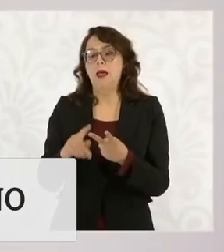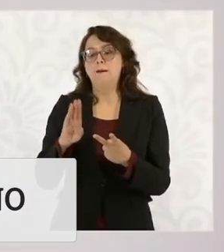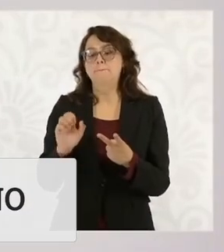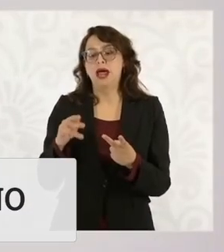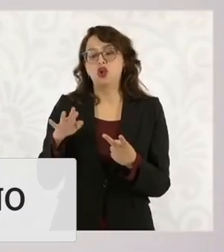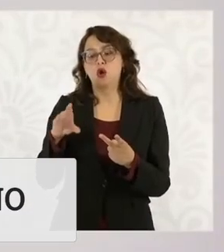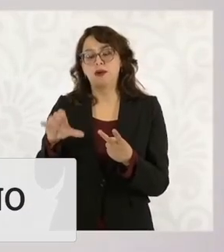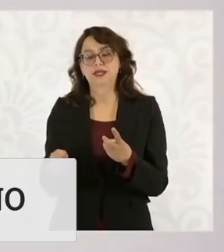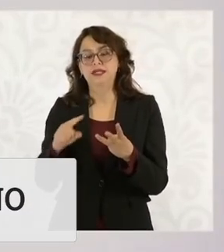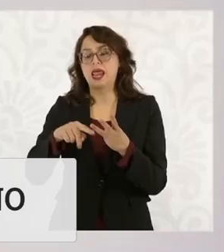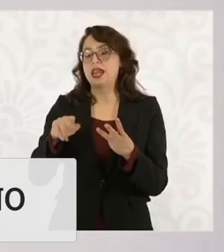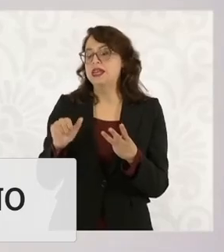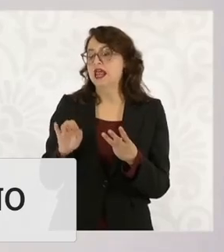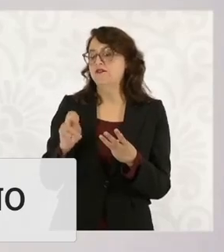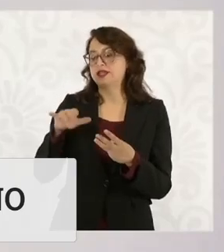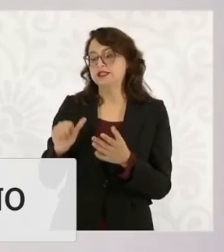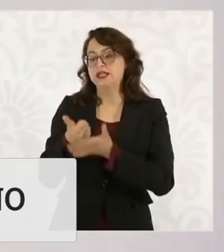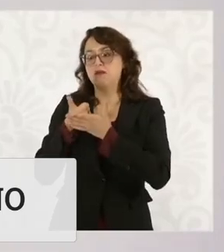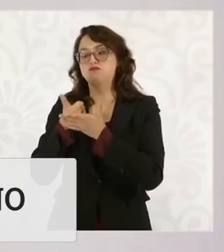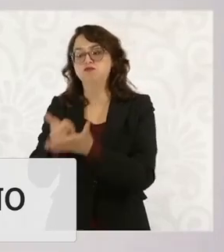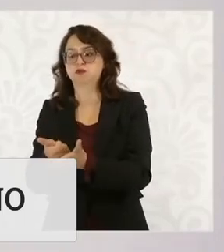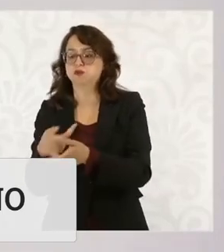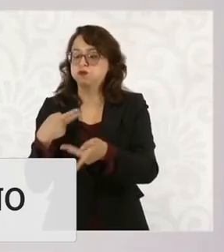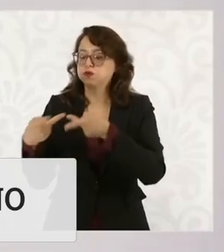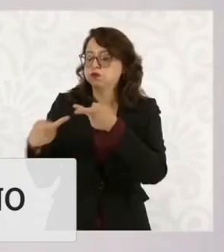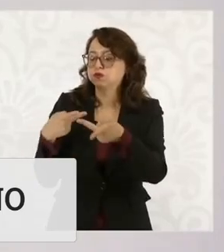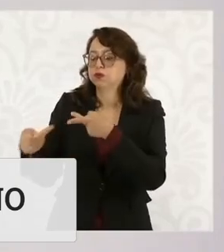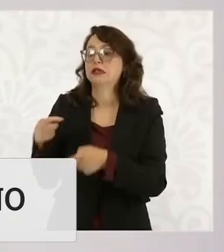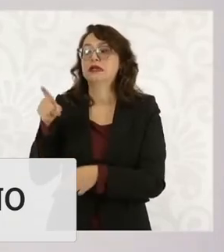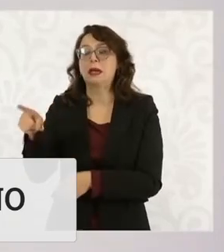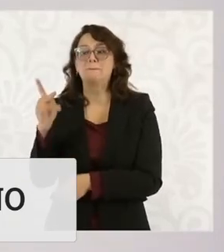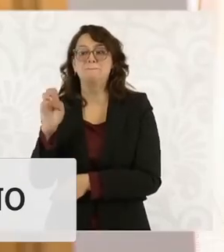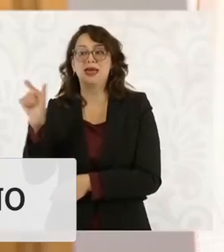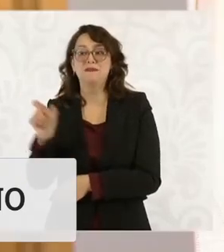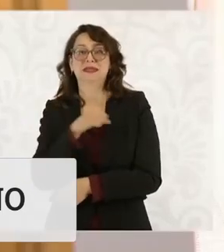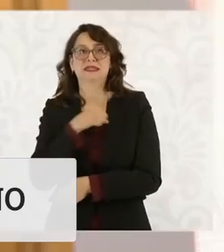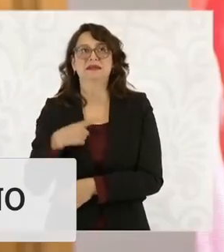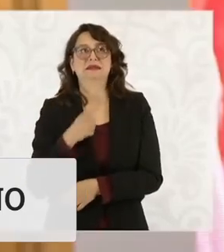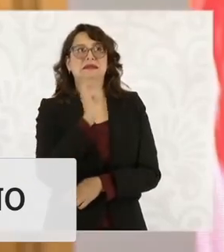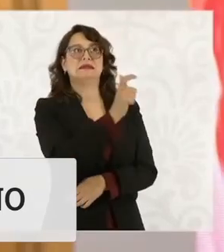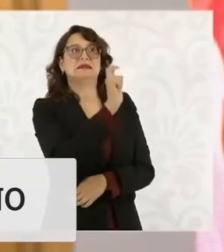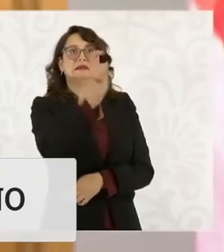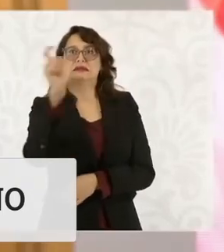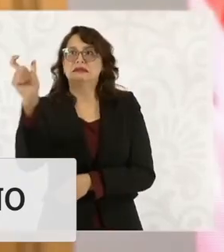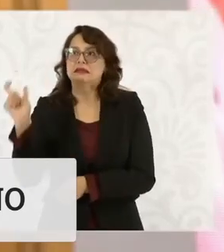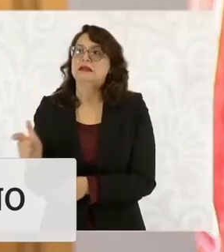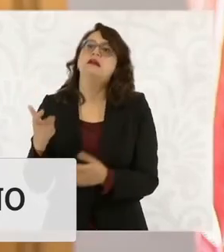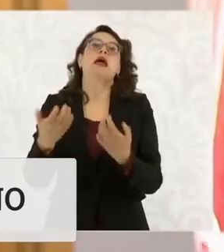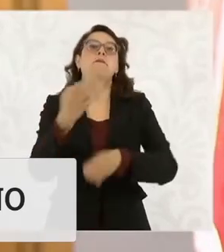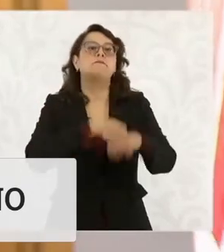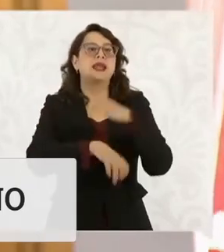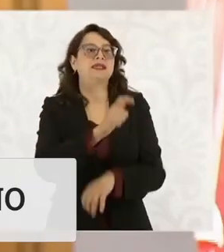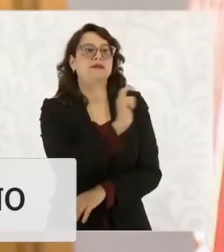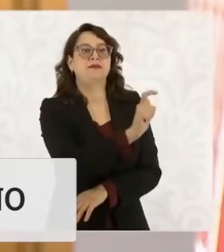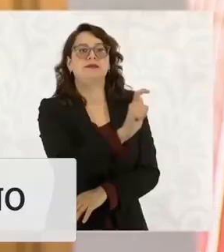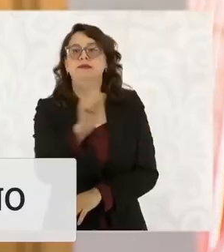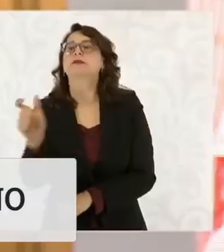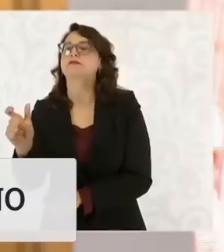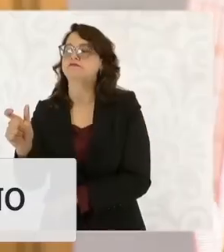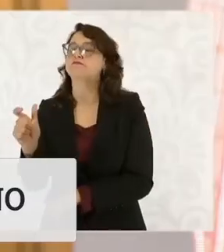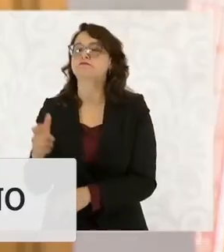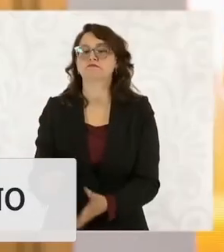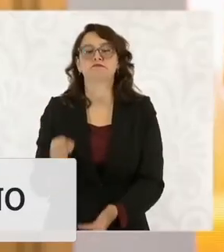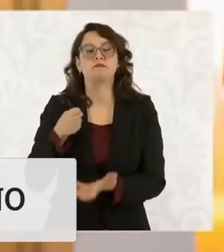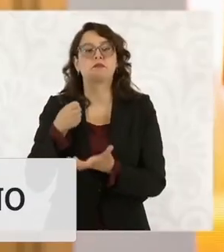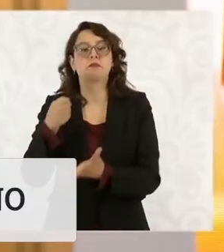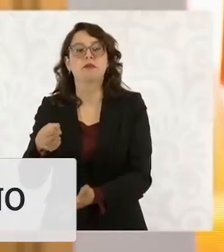y Nafinsa, nos han permitido atender los vencimientos de deuda, la deuda a proveedores y garantizar una inversión